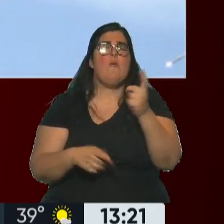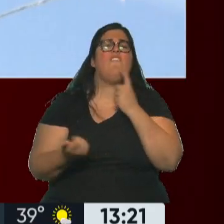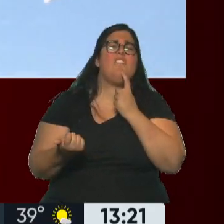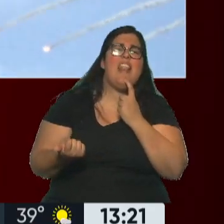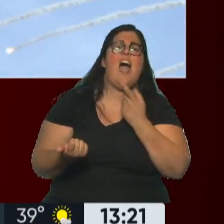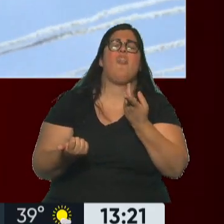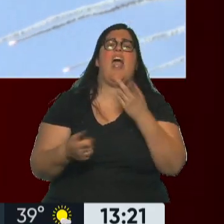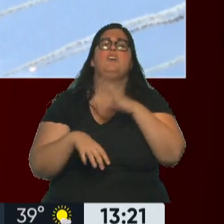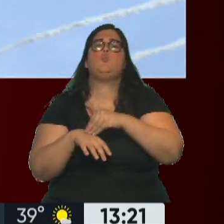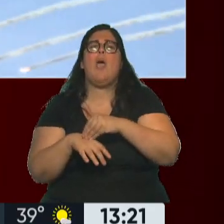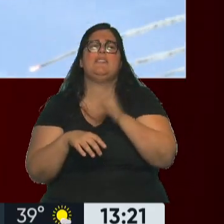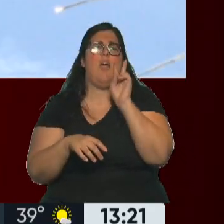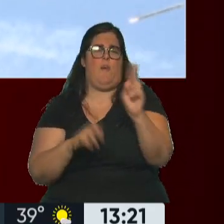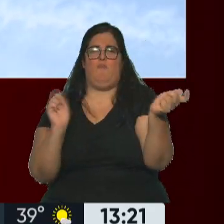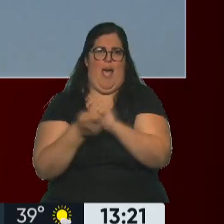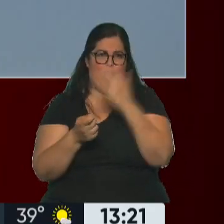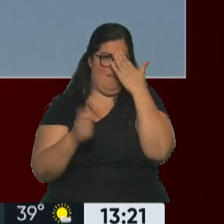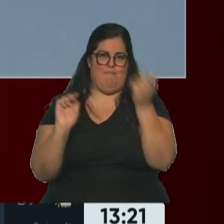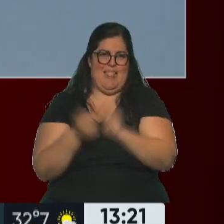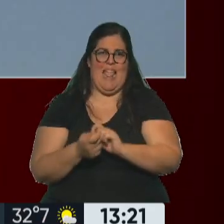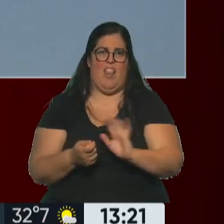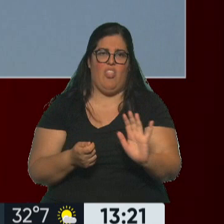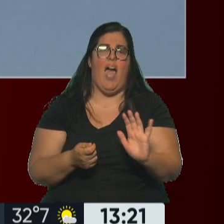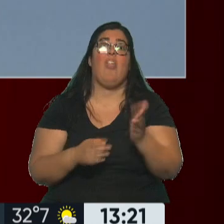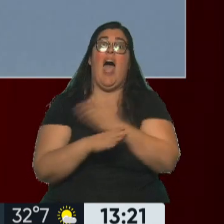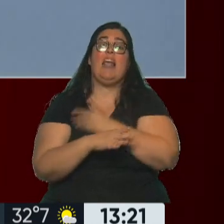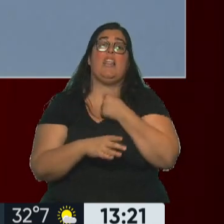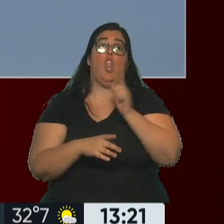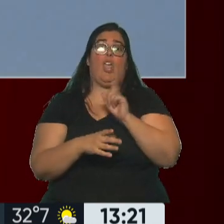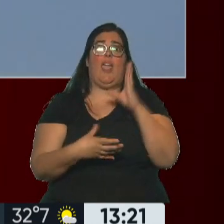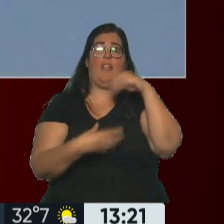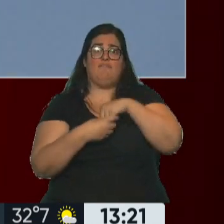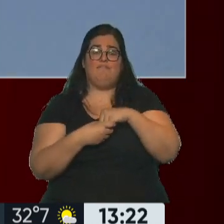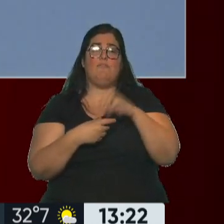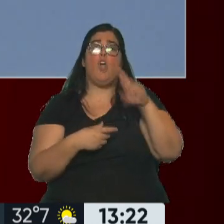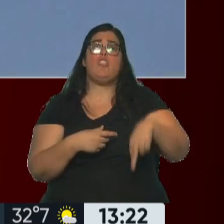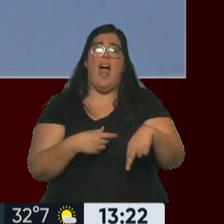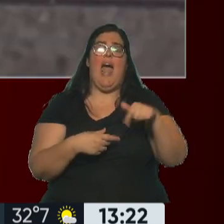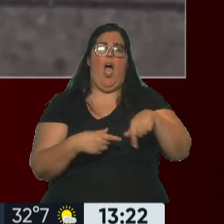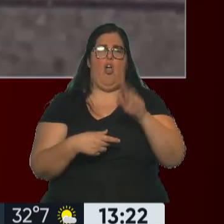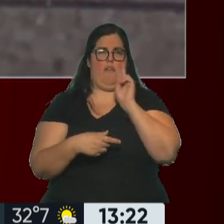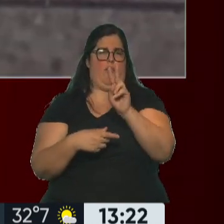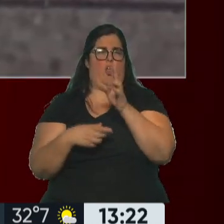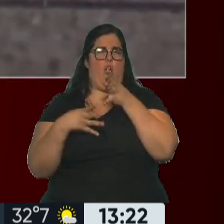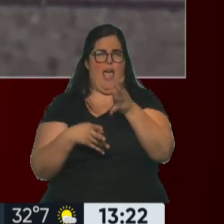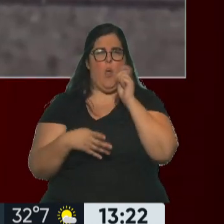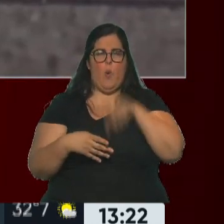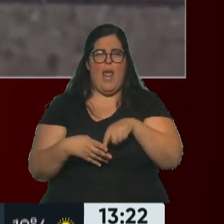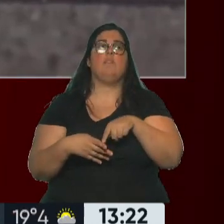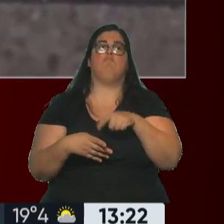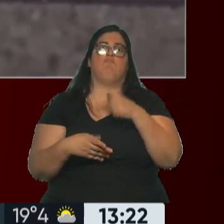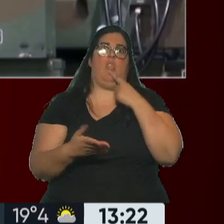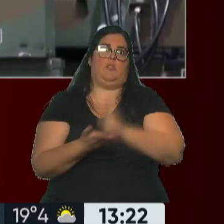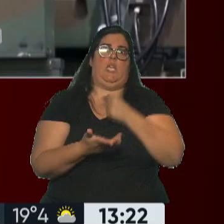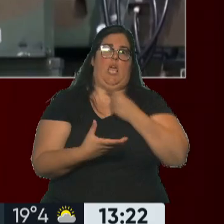o Suecia, e incluso sus sociedades, que se negaban a ingresar a la OTAN y que con la guerra de Ucrania decidieron hacerlo. Quiero decir,